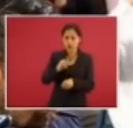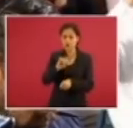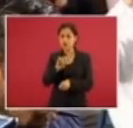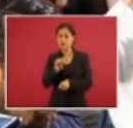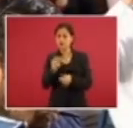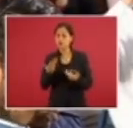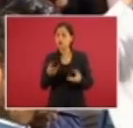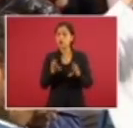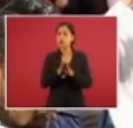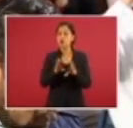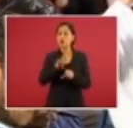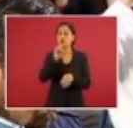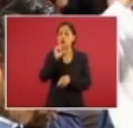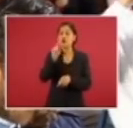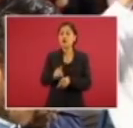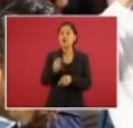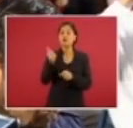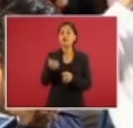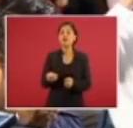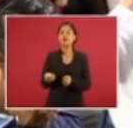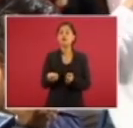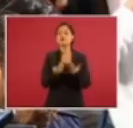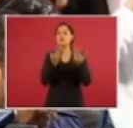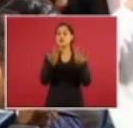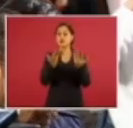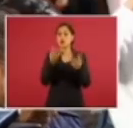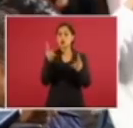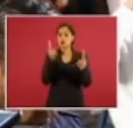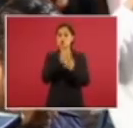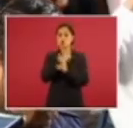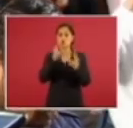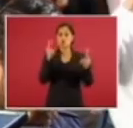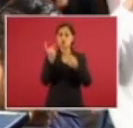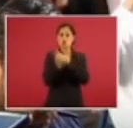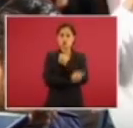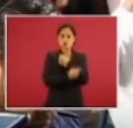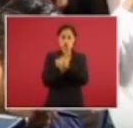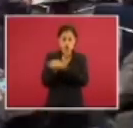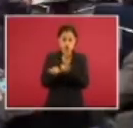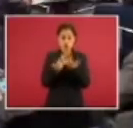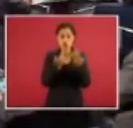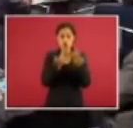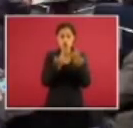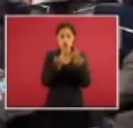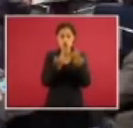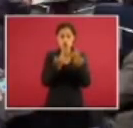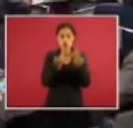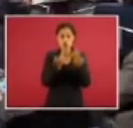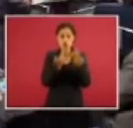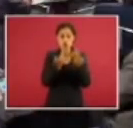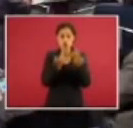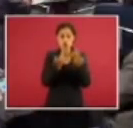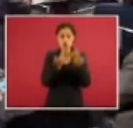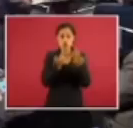sobre todo los ventiladores mecánicos, ¿cuántos ventiladores estarían mandando a las entidades y cuándo llegarían? Pues bien,